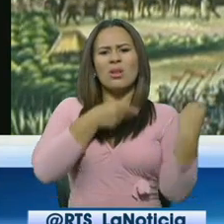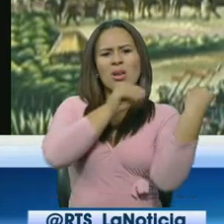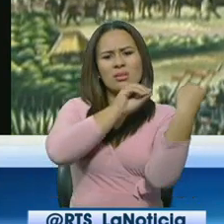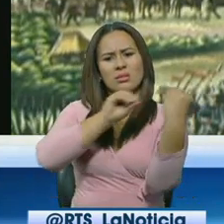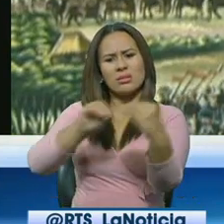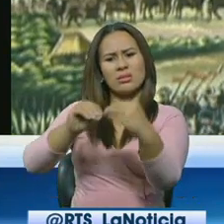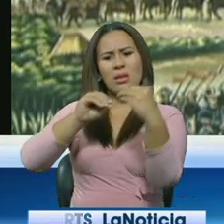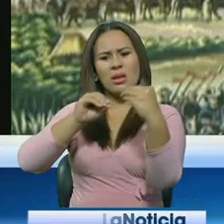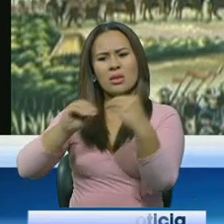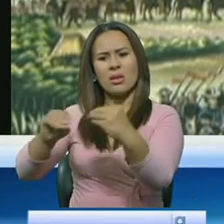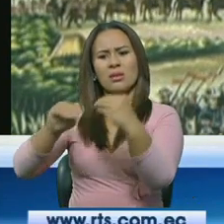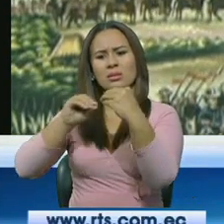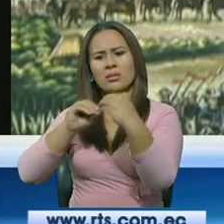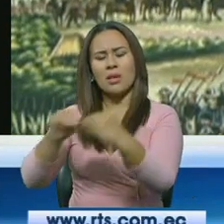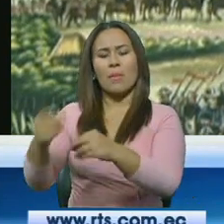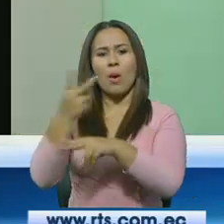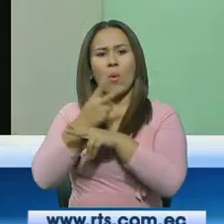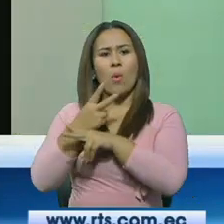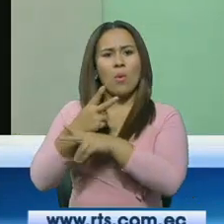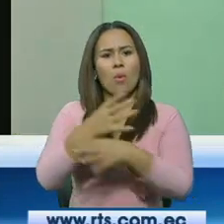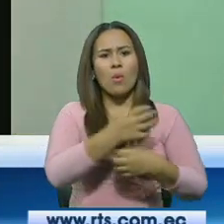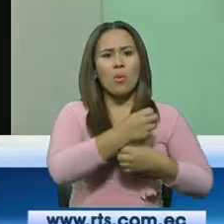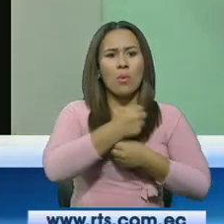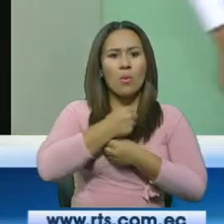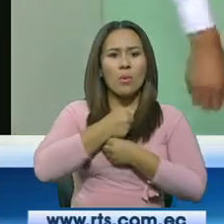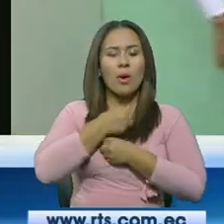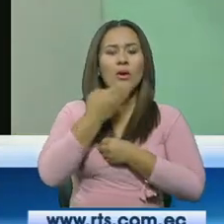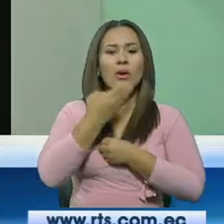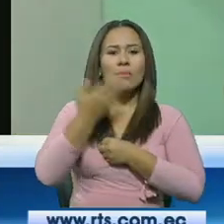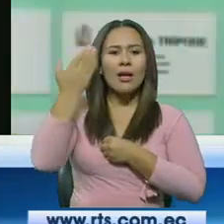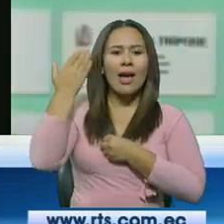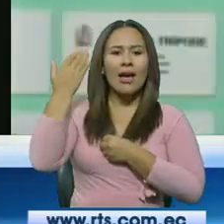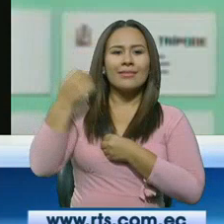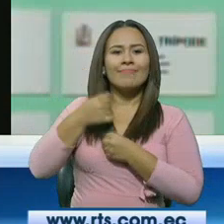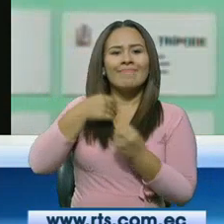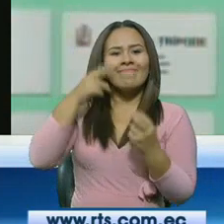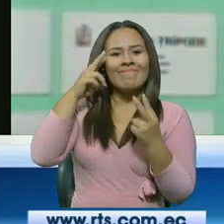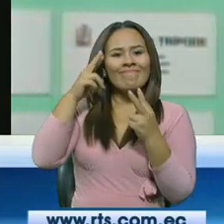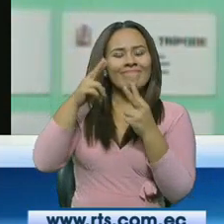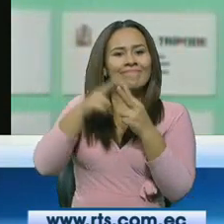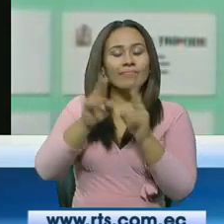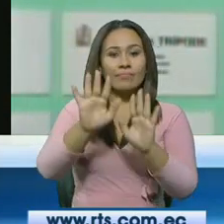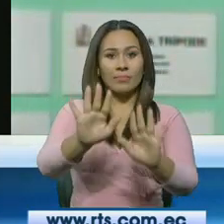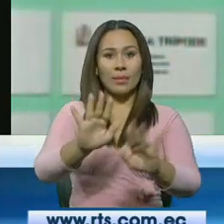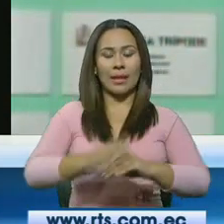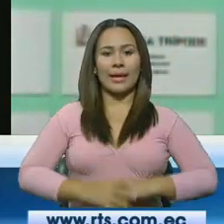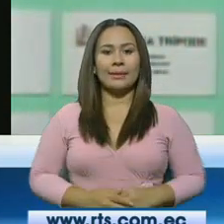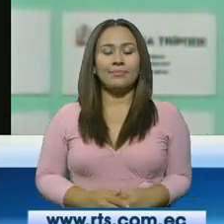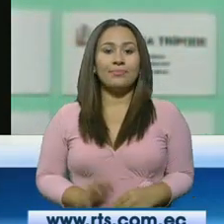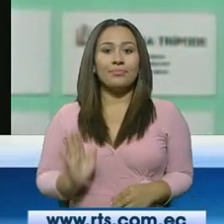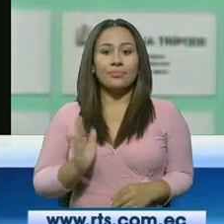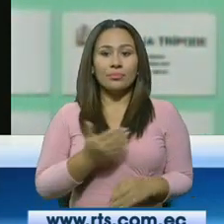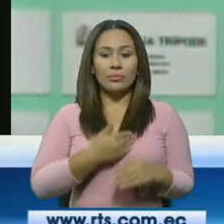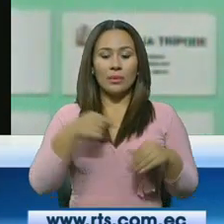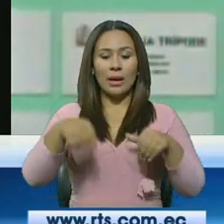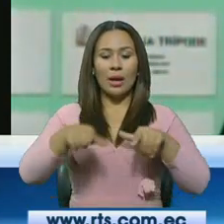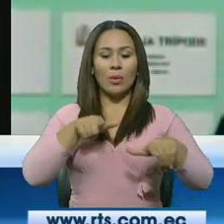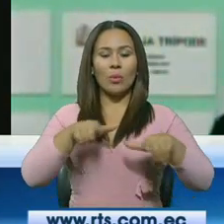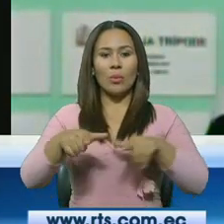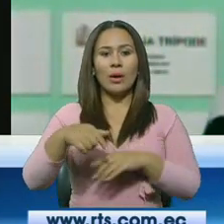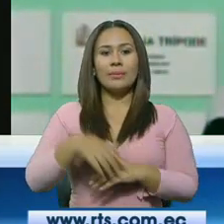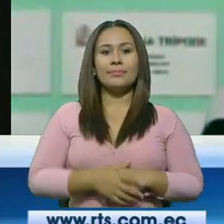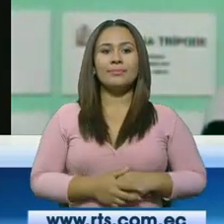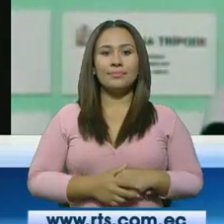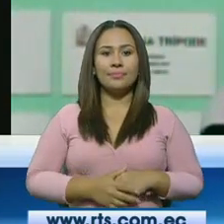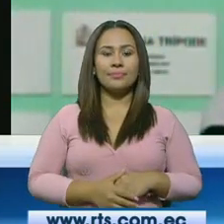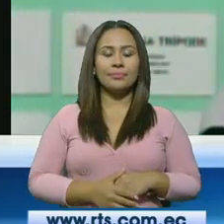este tipo de conservar la esencia de la historia del Cantón Guano? Las ruinas del convento de Nuestra Señora de la Asunción de Guano